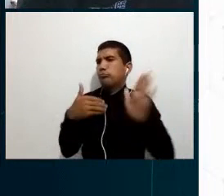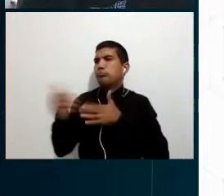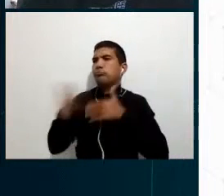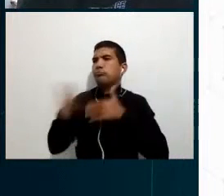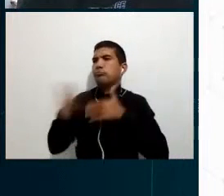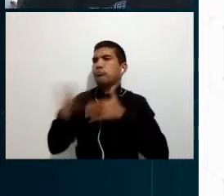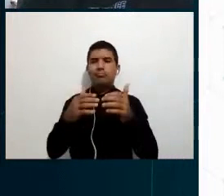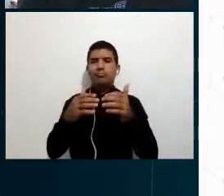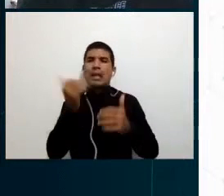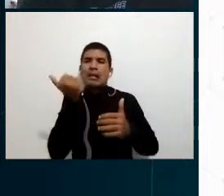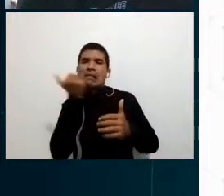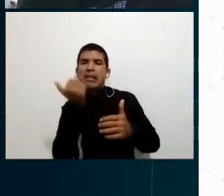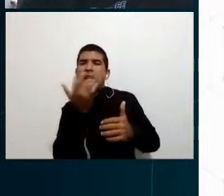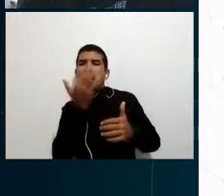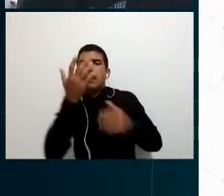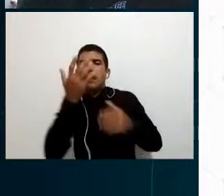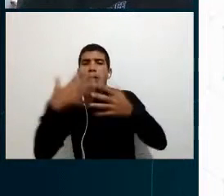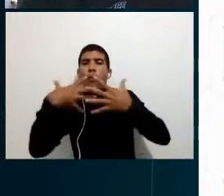exigentemente